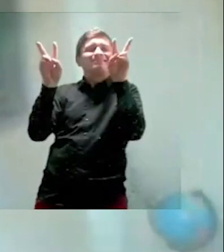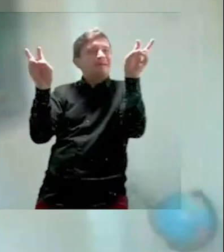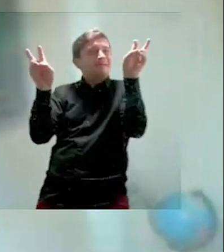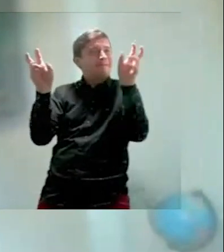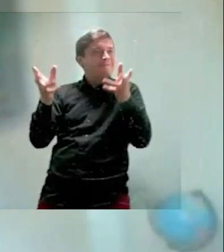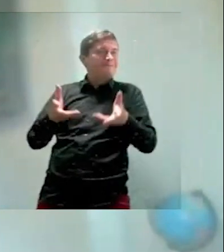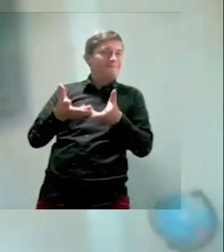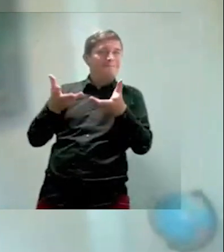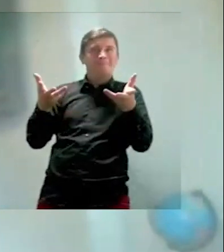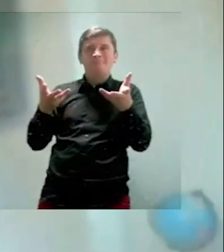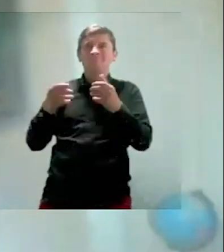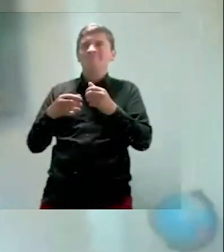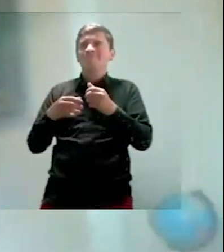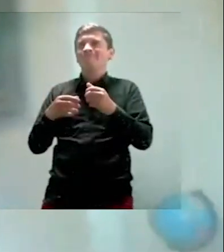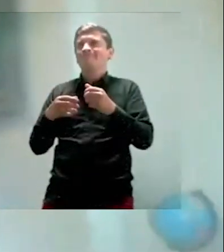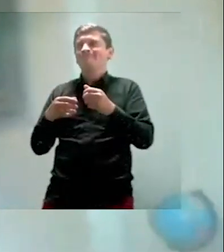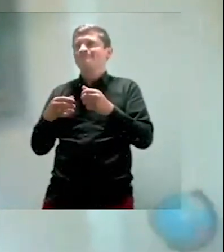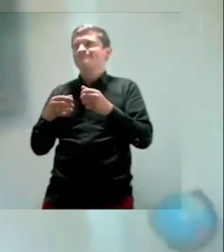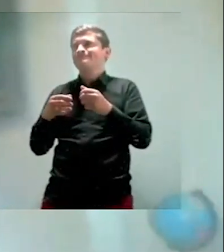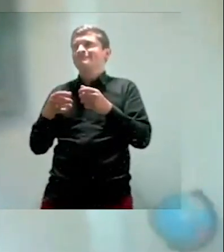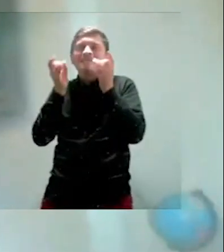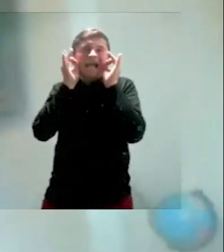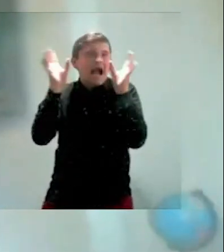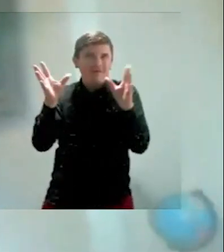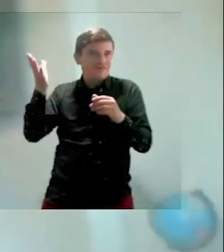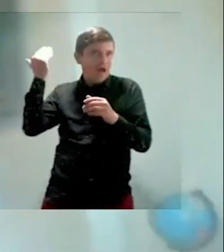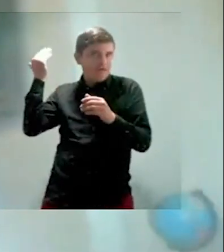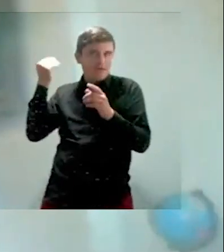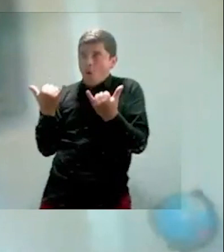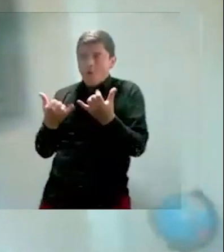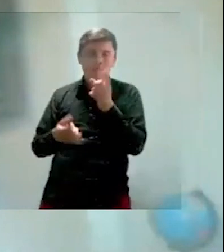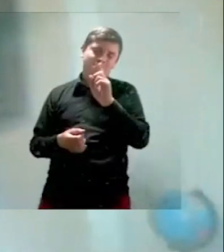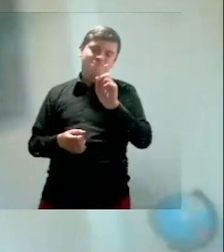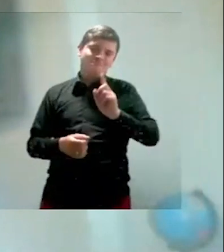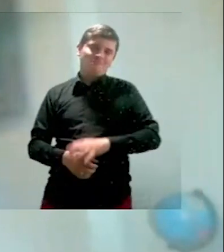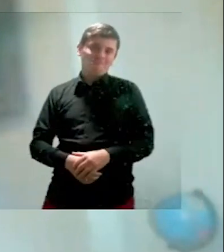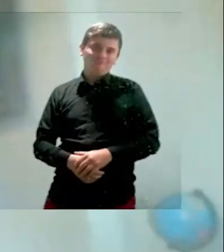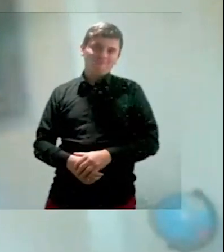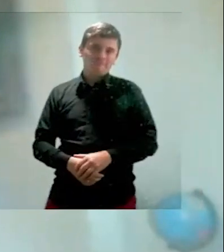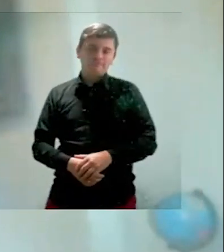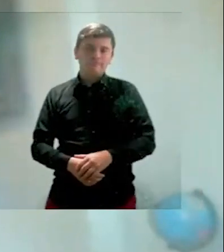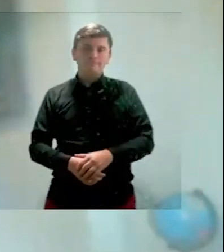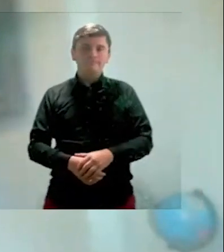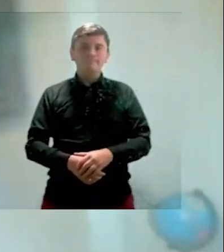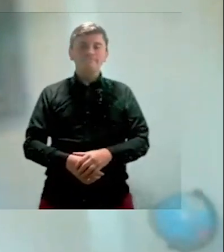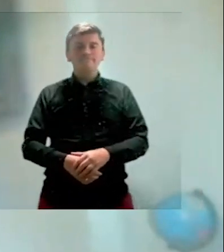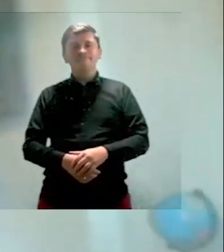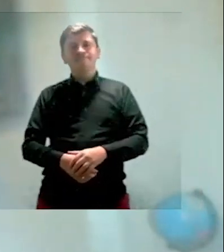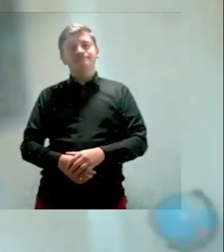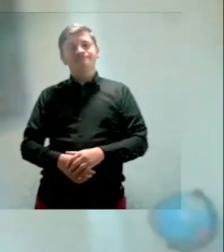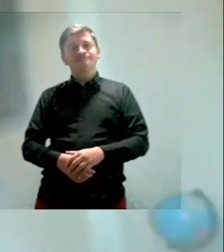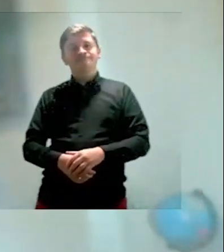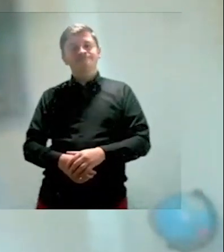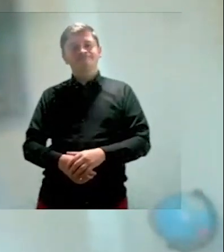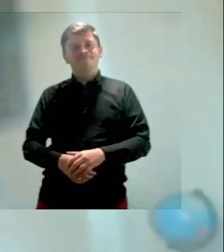sellar las líneas jurisprudenciales que han sido problemáticas, y les ha ido poniendo, digamos, un